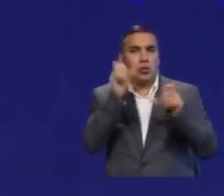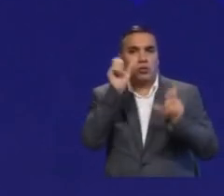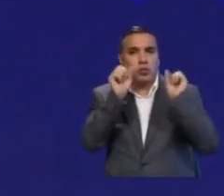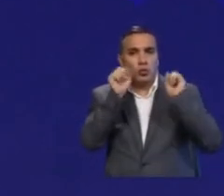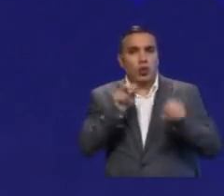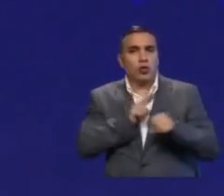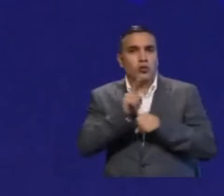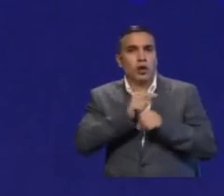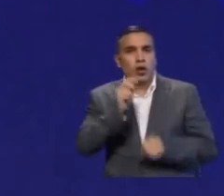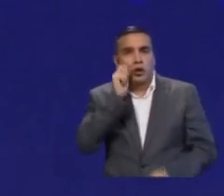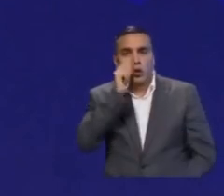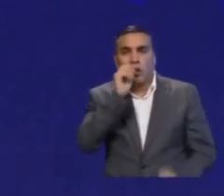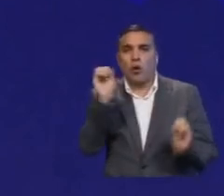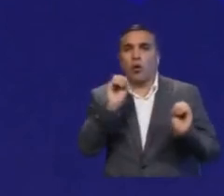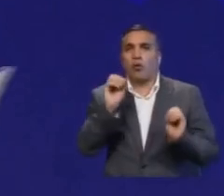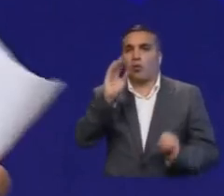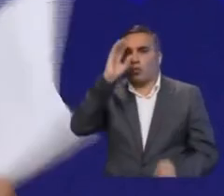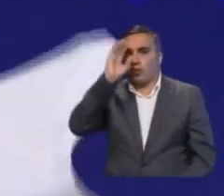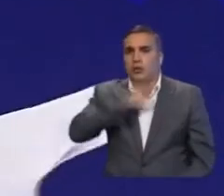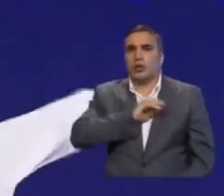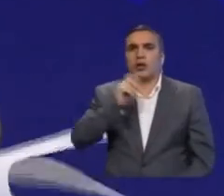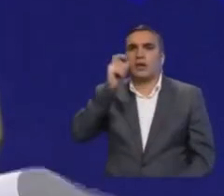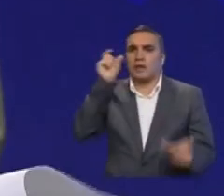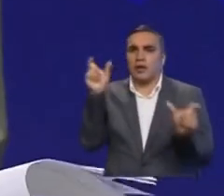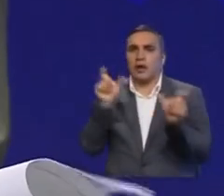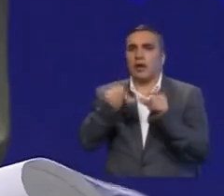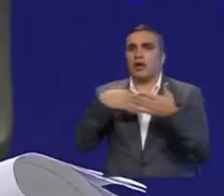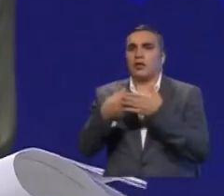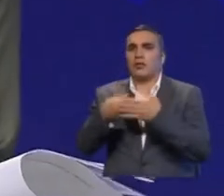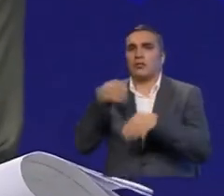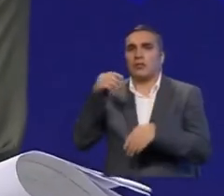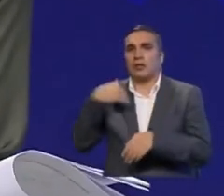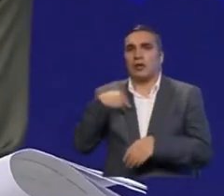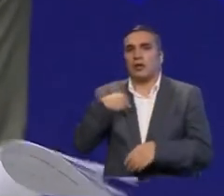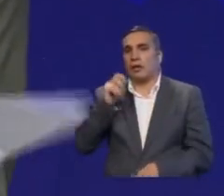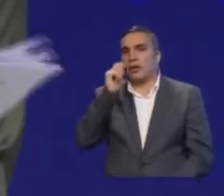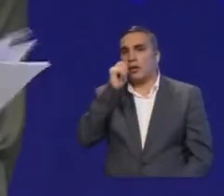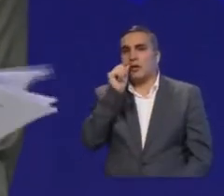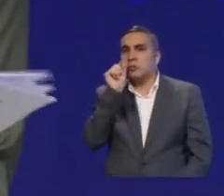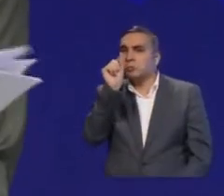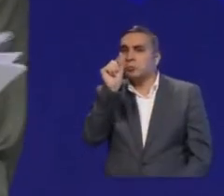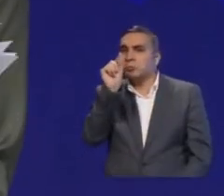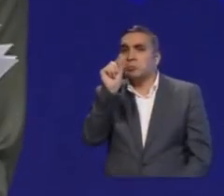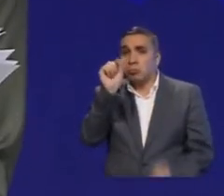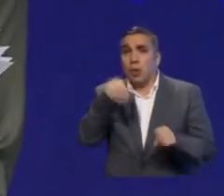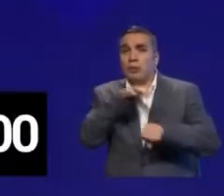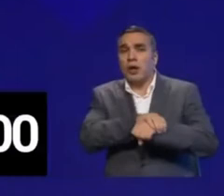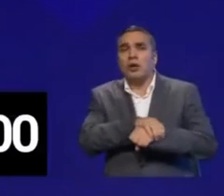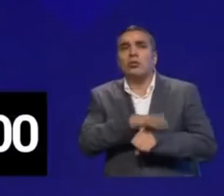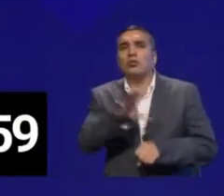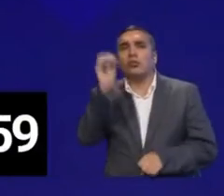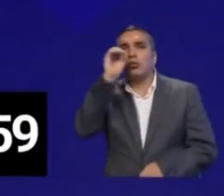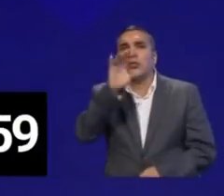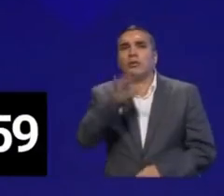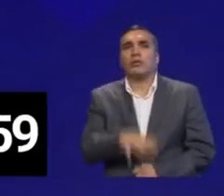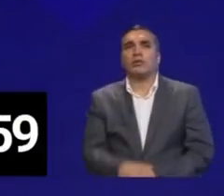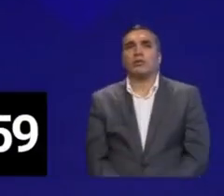dejada incluso en manos de policías fiscales a todos los capturados que porten, aunque sea pequeñas dosis?